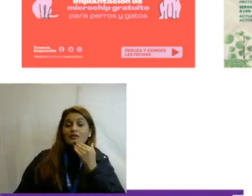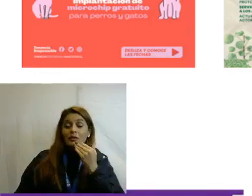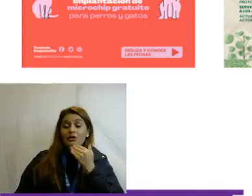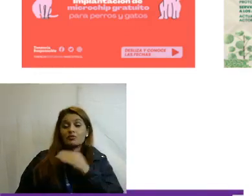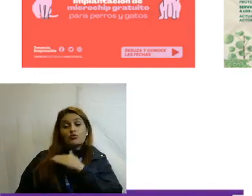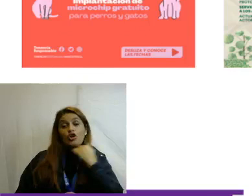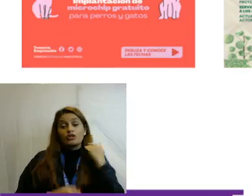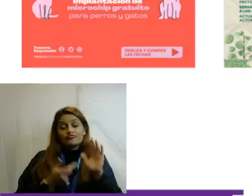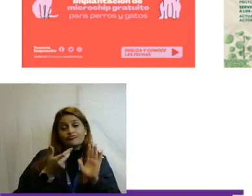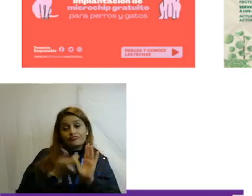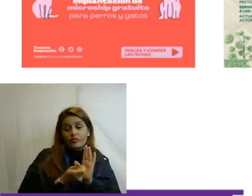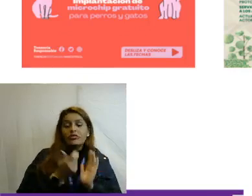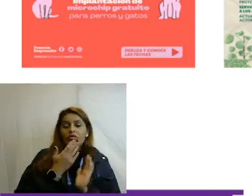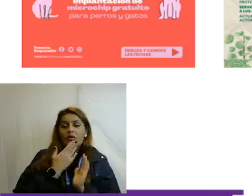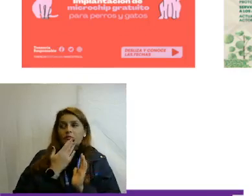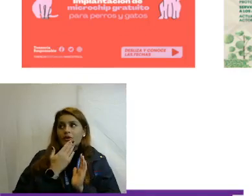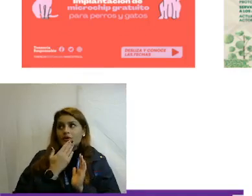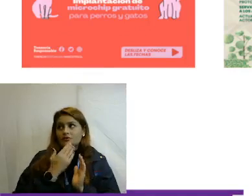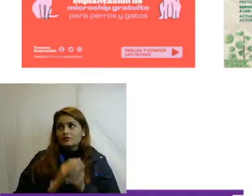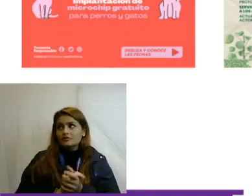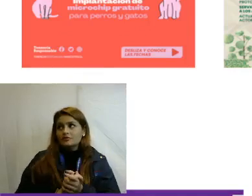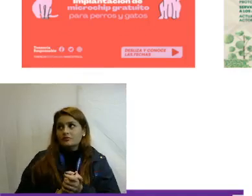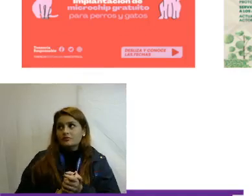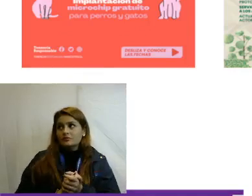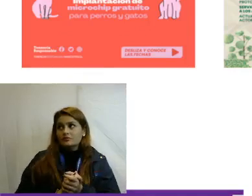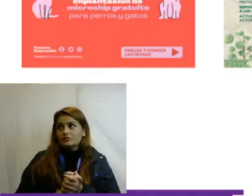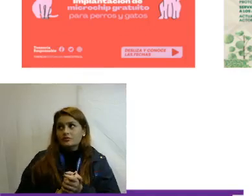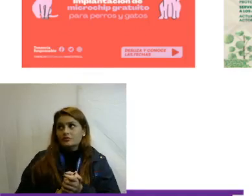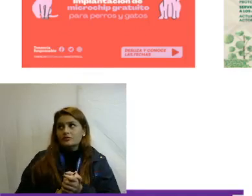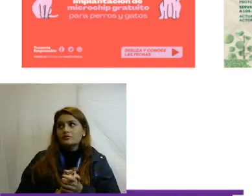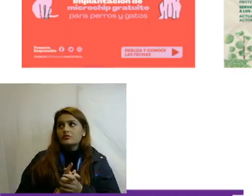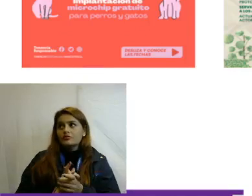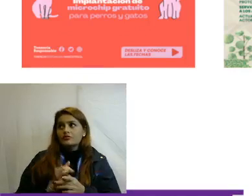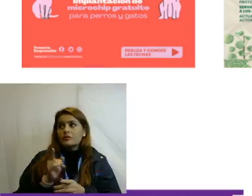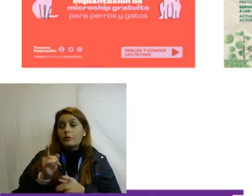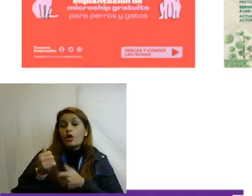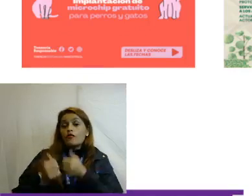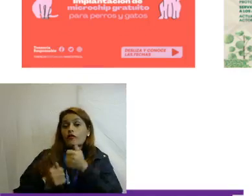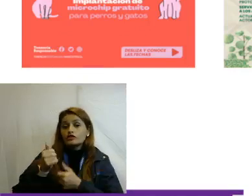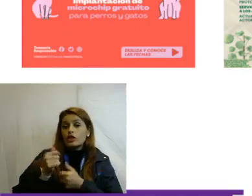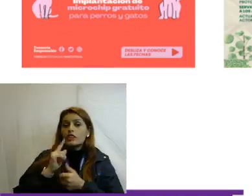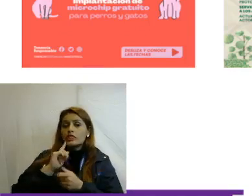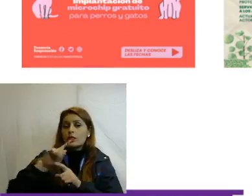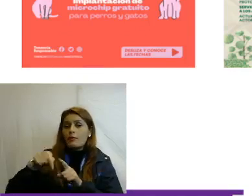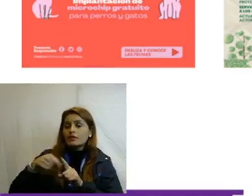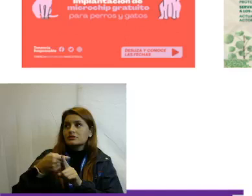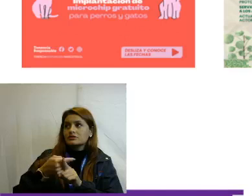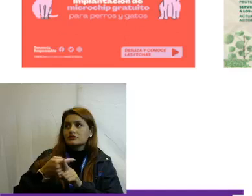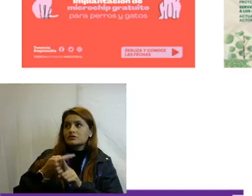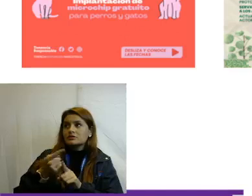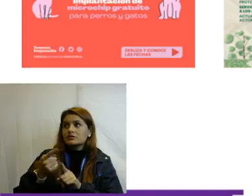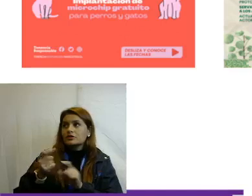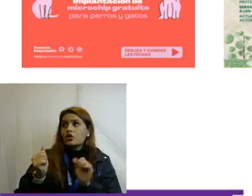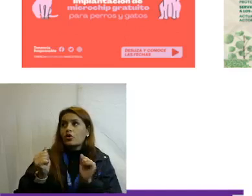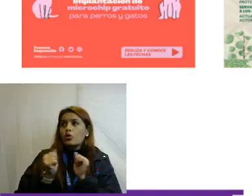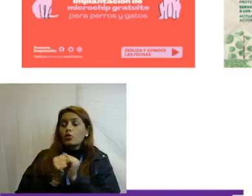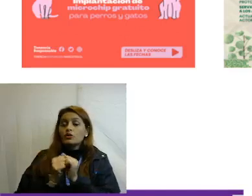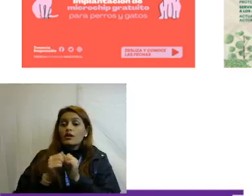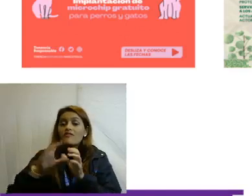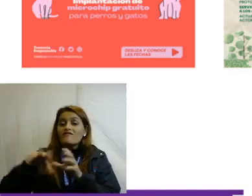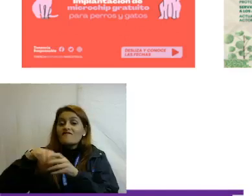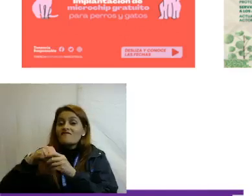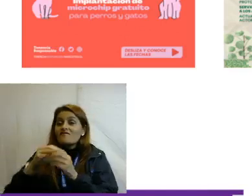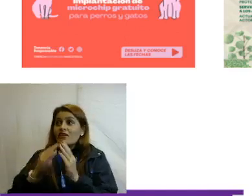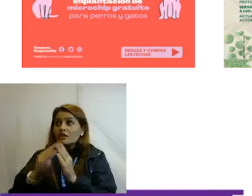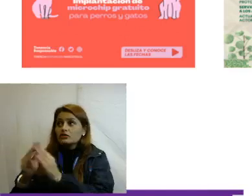simples, entre otras. A todo esto se suman nuestras charlas educacionales en establecimientos educacionales, juntas de vecinos y